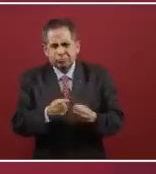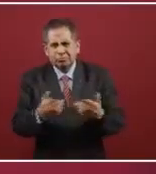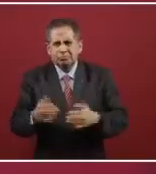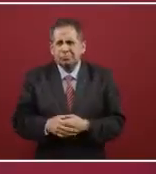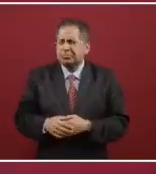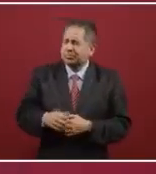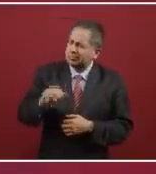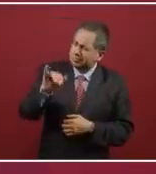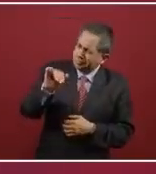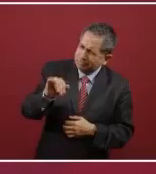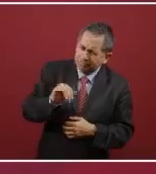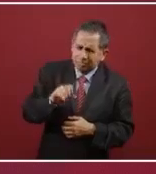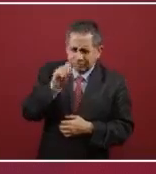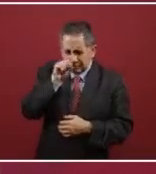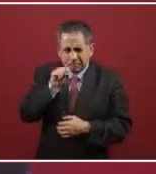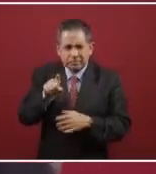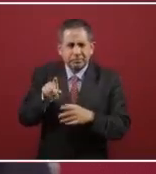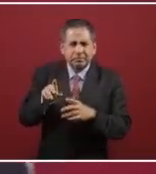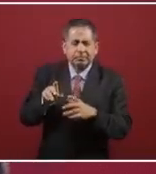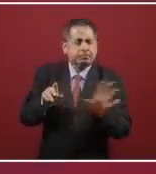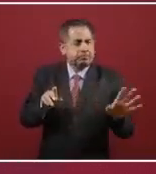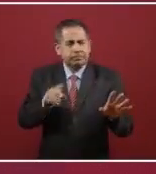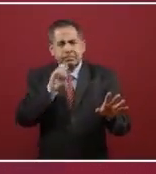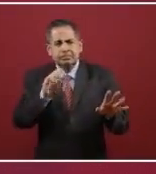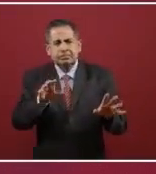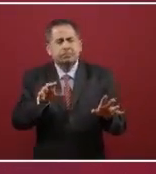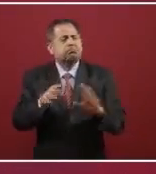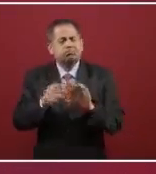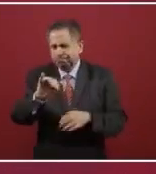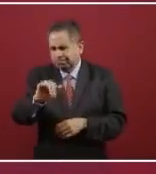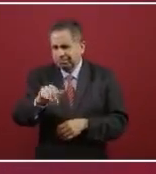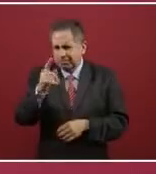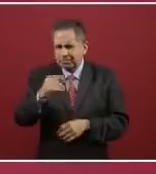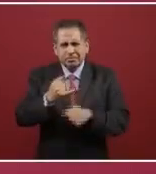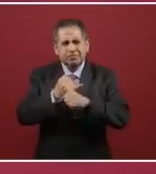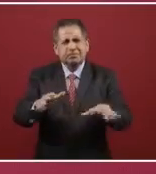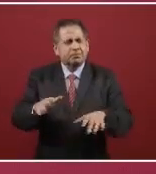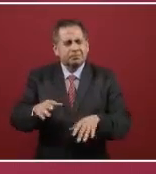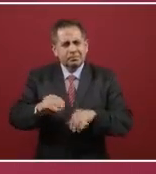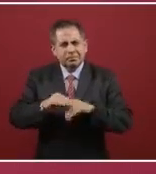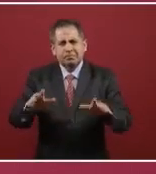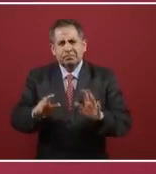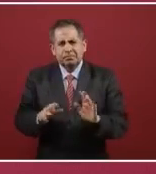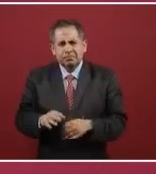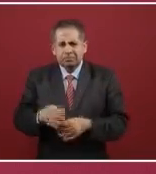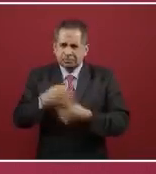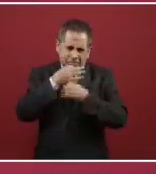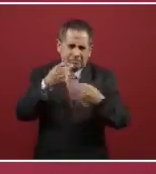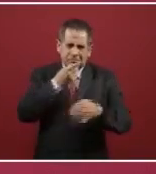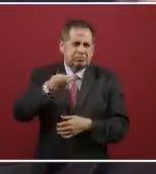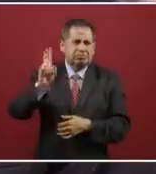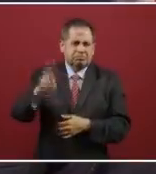pues sí, subsecretario pero, desmintió al doctor Alcocer con lo del pero que que se informe y que se diga